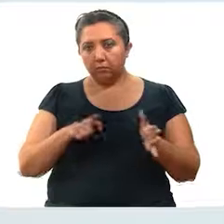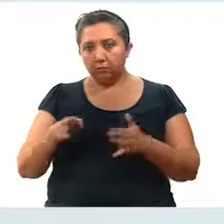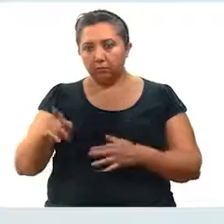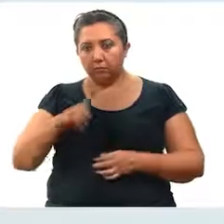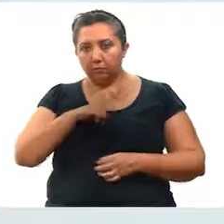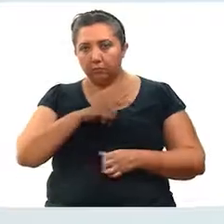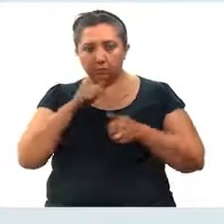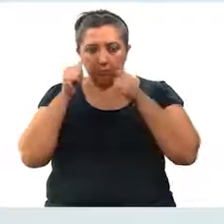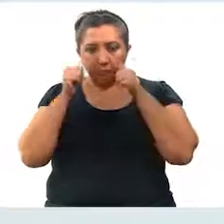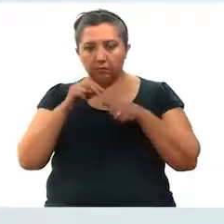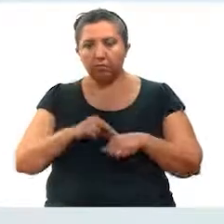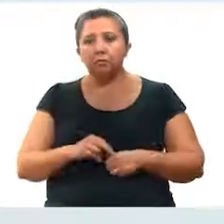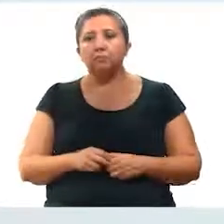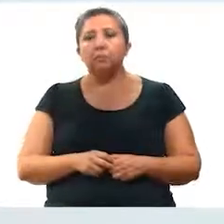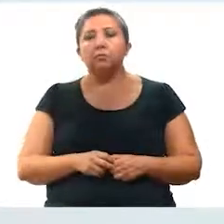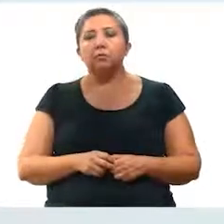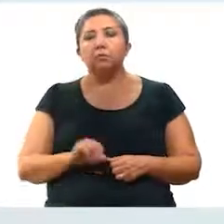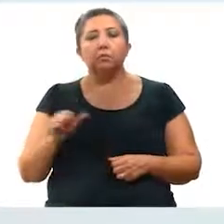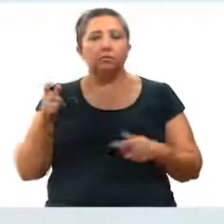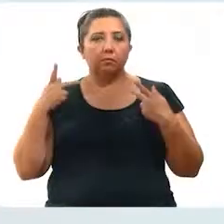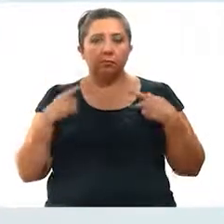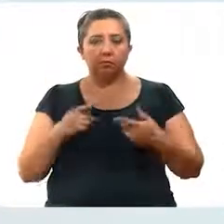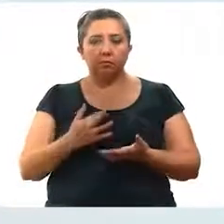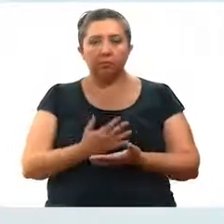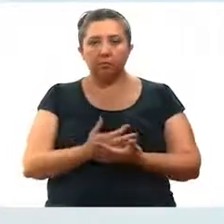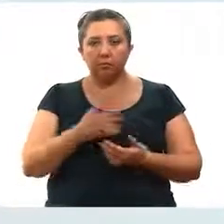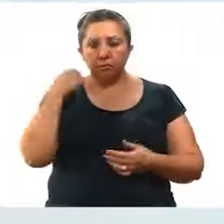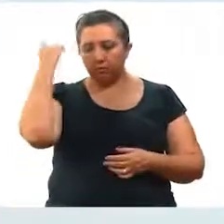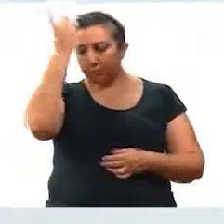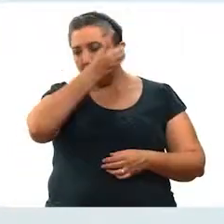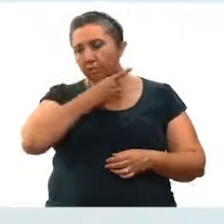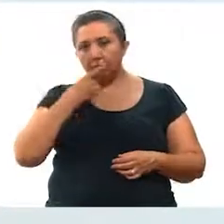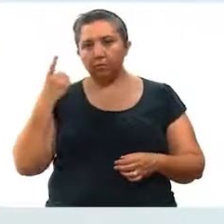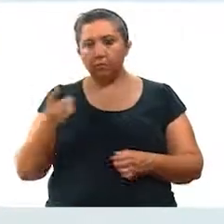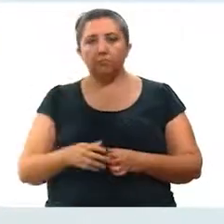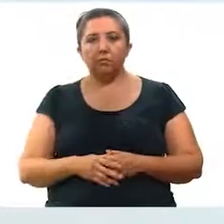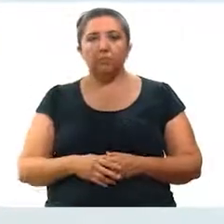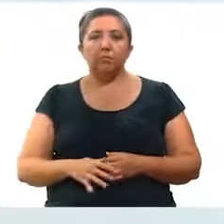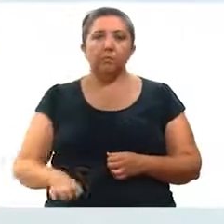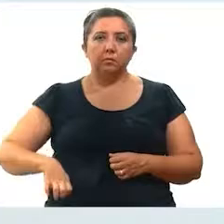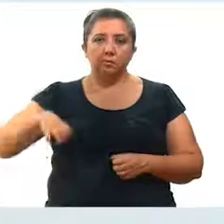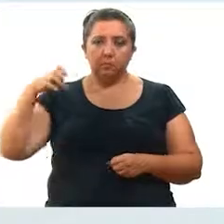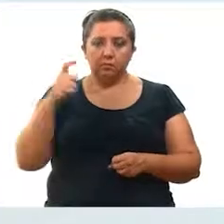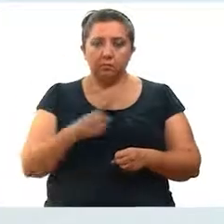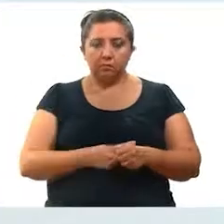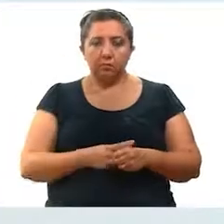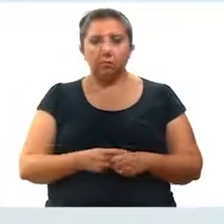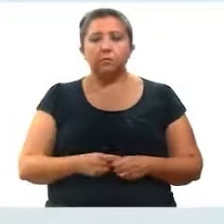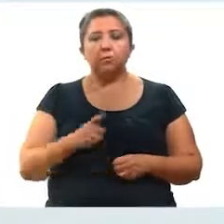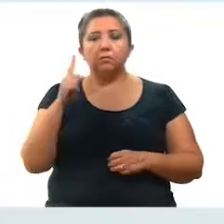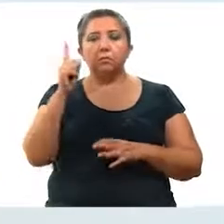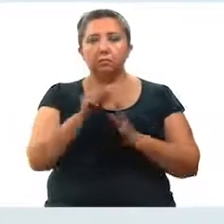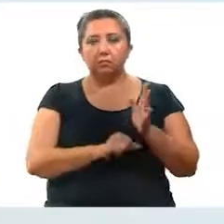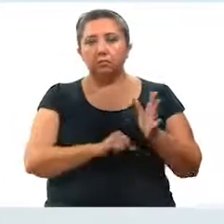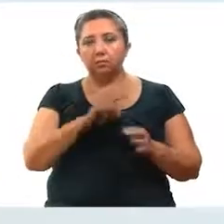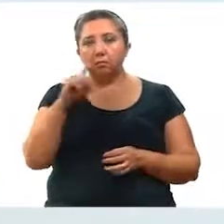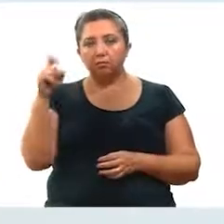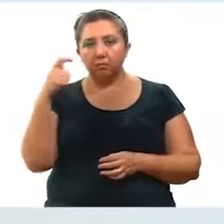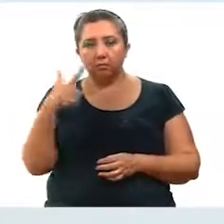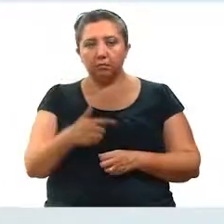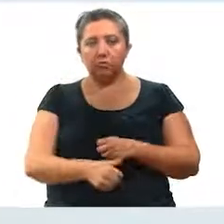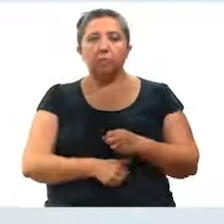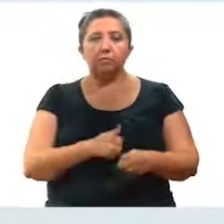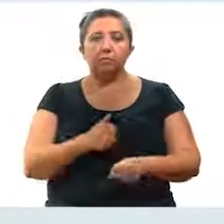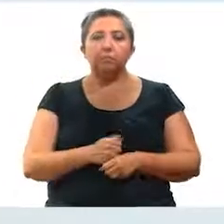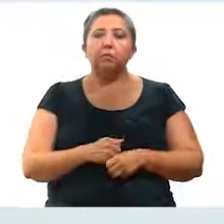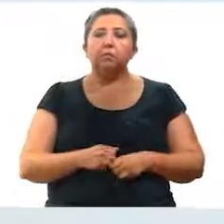hospitales públicos y en aislamiento total. Hay otros pacientes a la espera de diagnóstico. El rango de edad de los casos es de 1 mes a